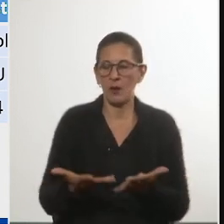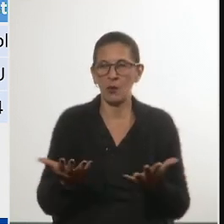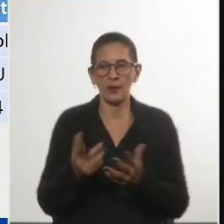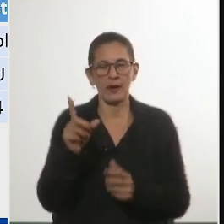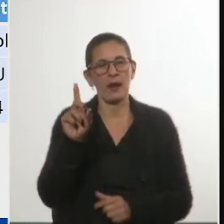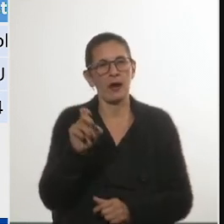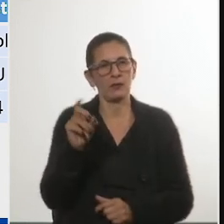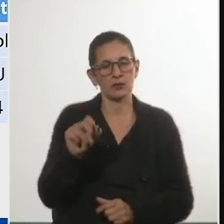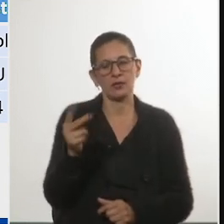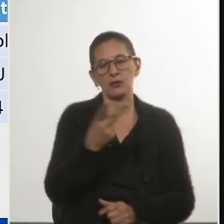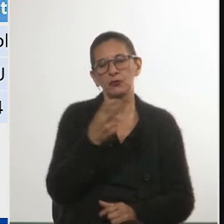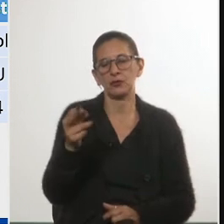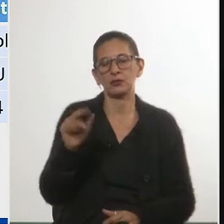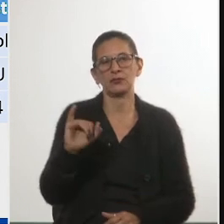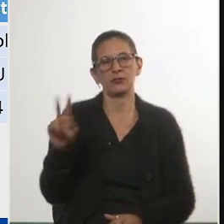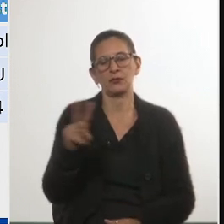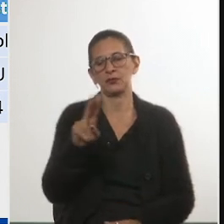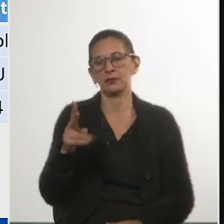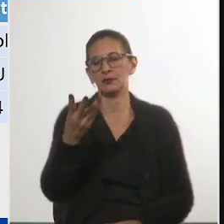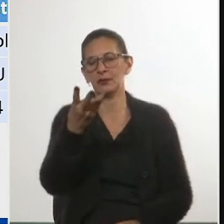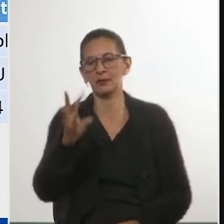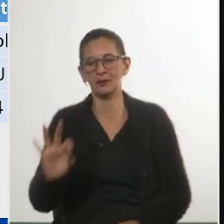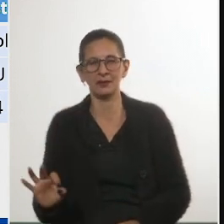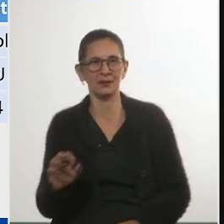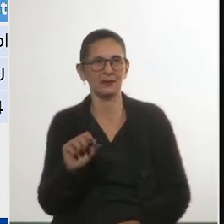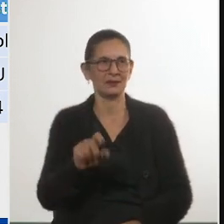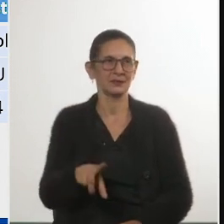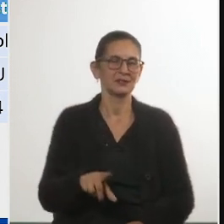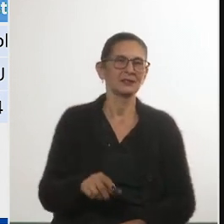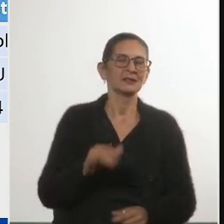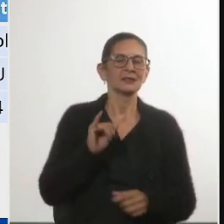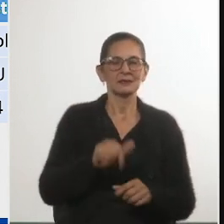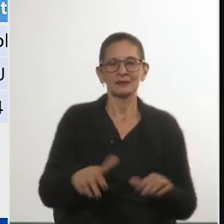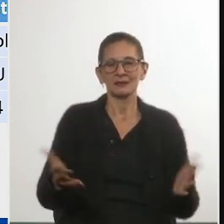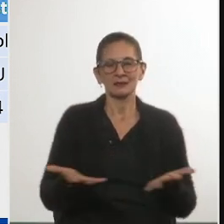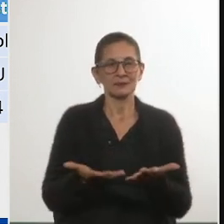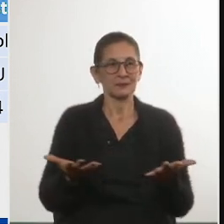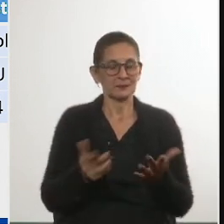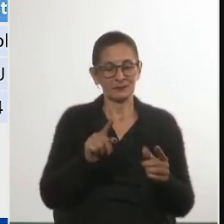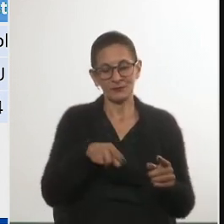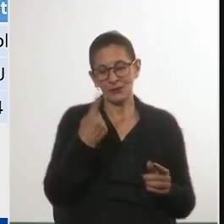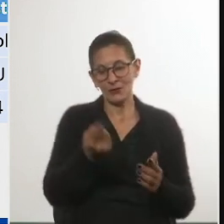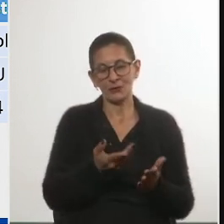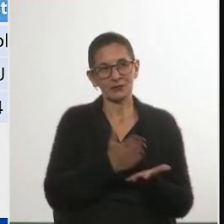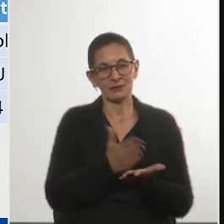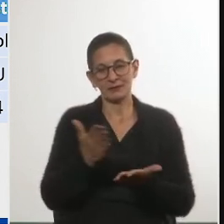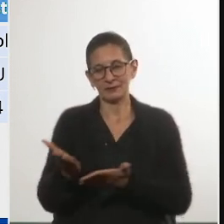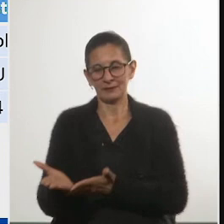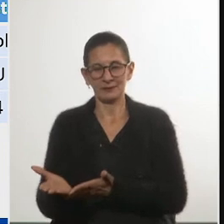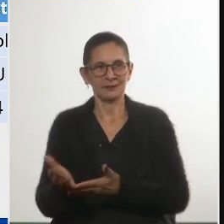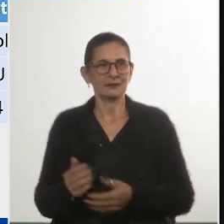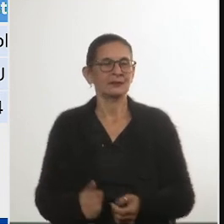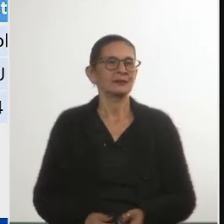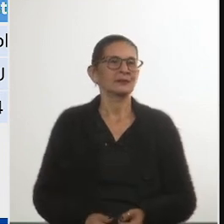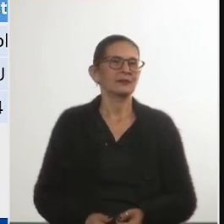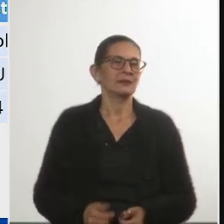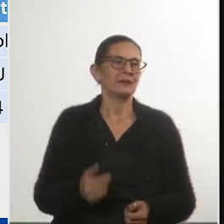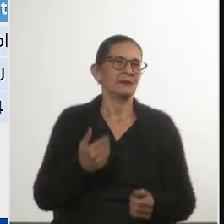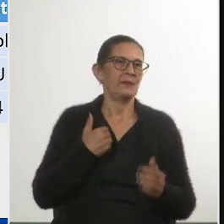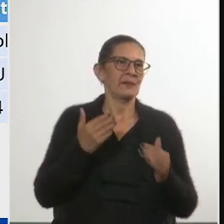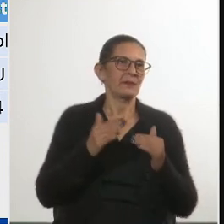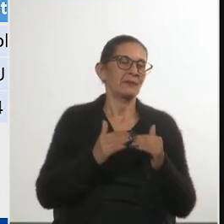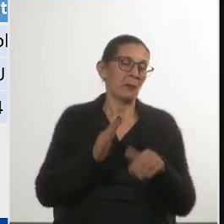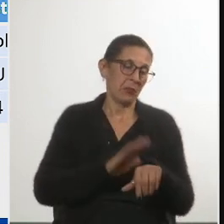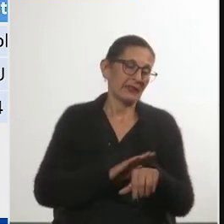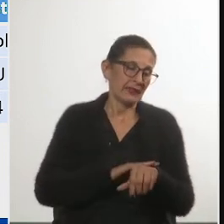entre los 200 y 440 miligramos por litro. Voy a pasar ahora a otra área, me quedan 15 minutos, así que creo que me va a dar